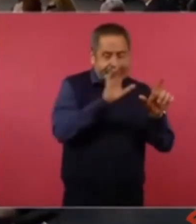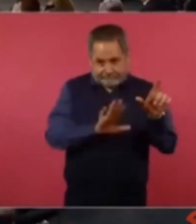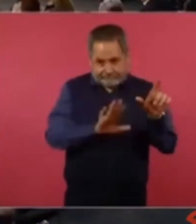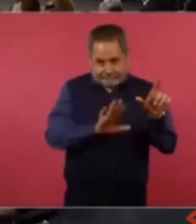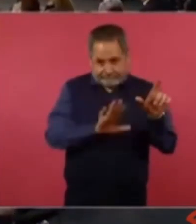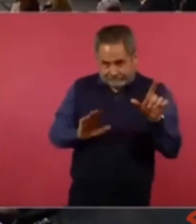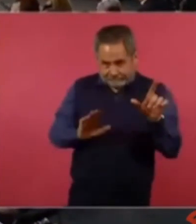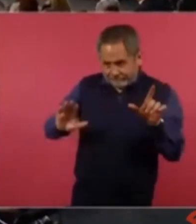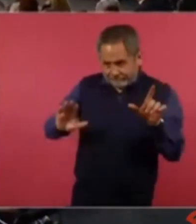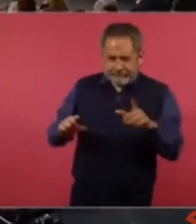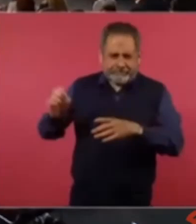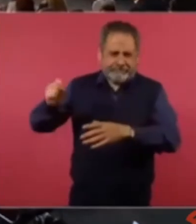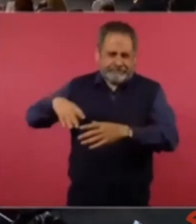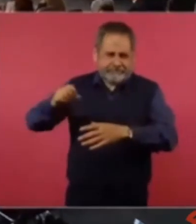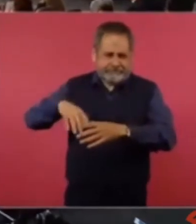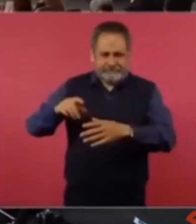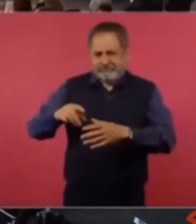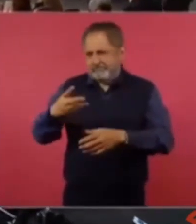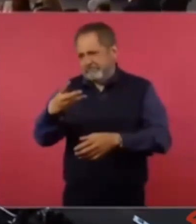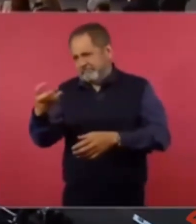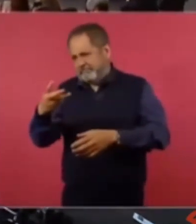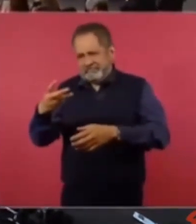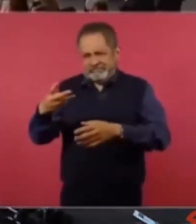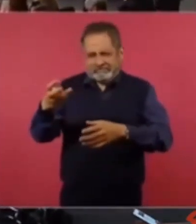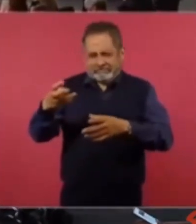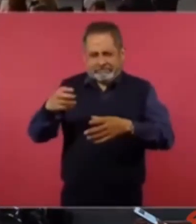por distrito se repartía.